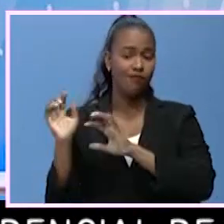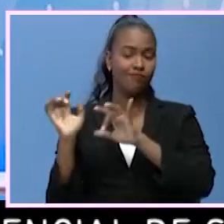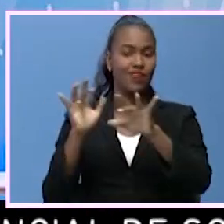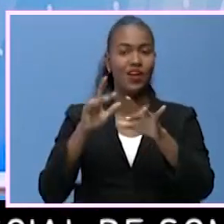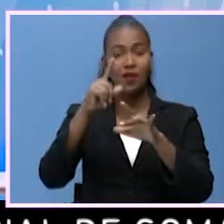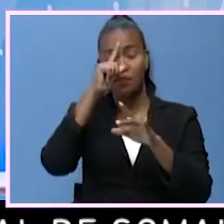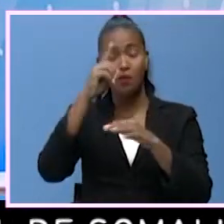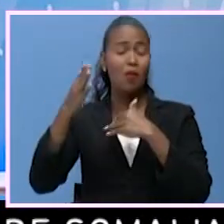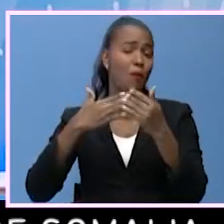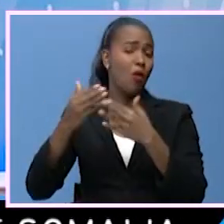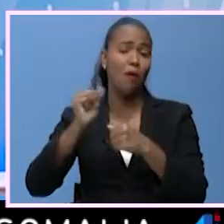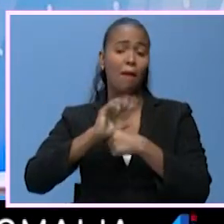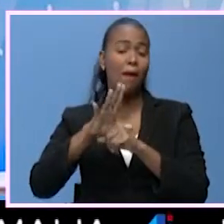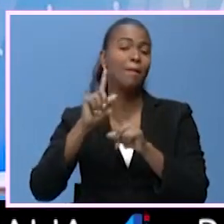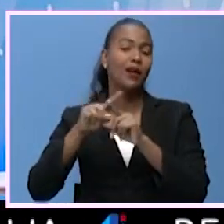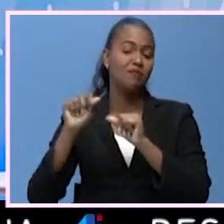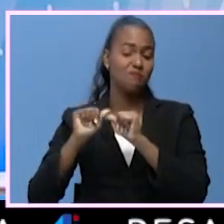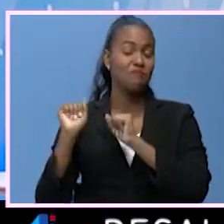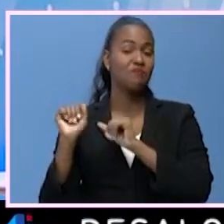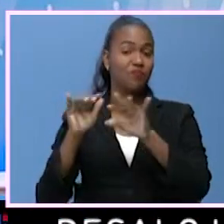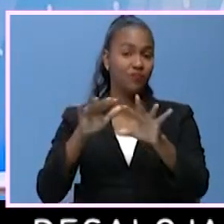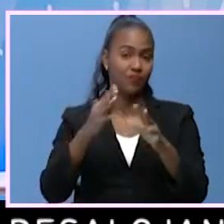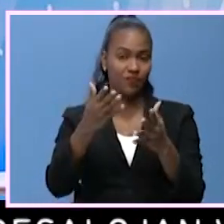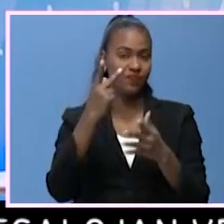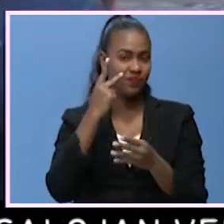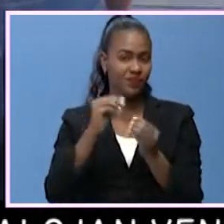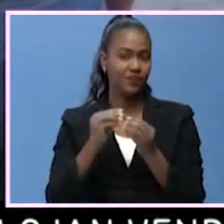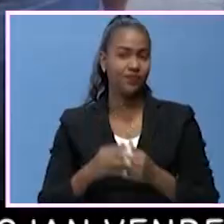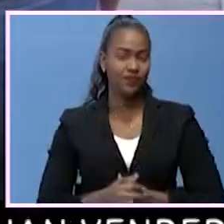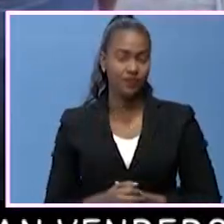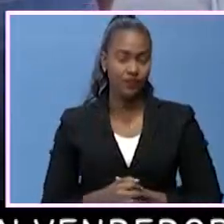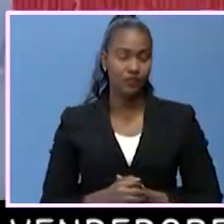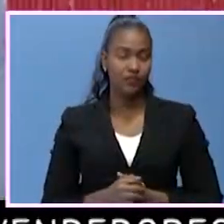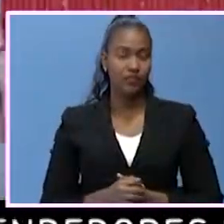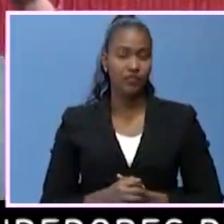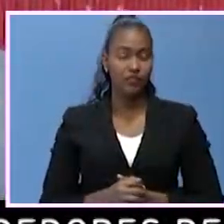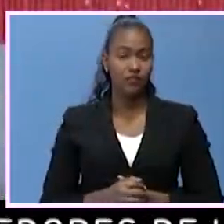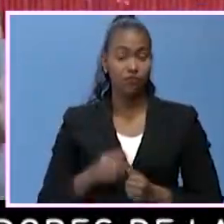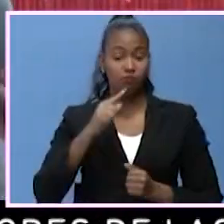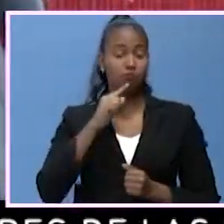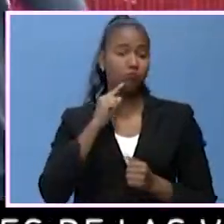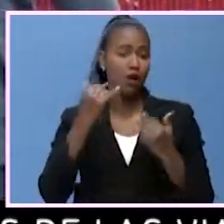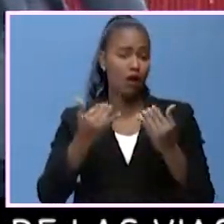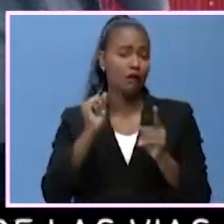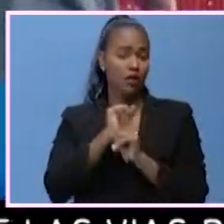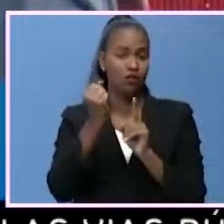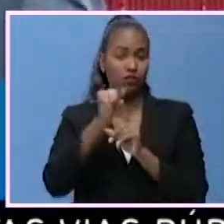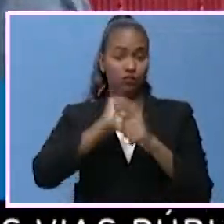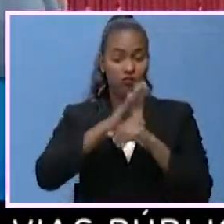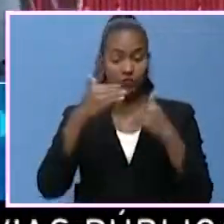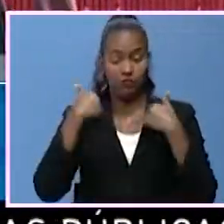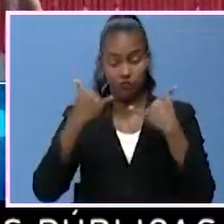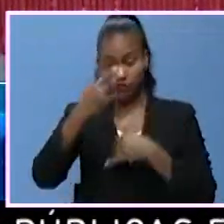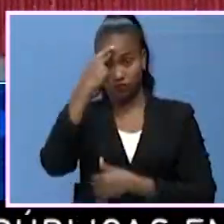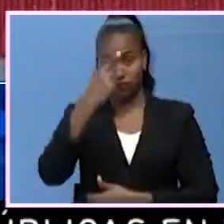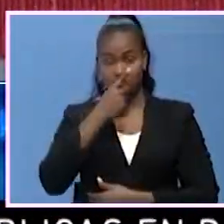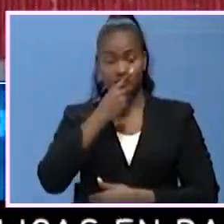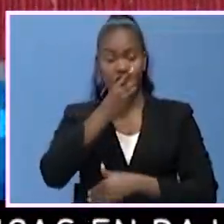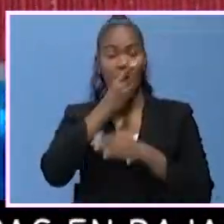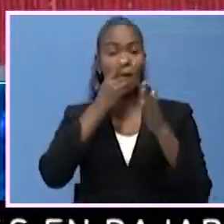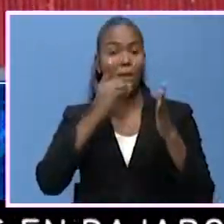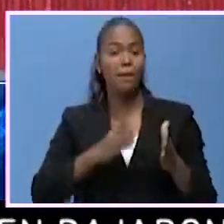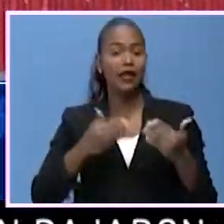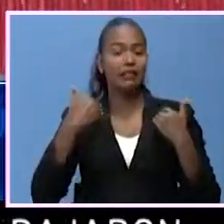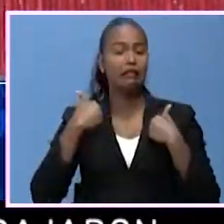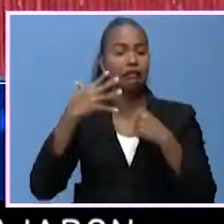la pandemia del COVID-19. Vamos a ver la historia. Pese al escenario pandémico que permanece en el país, los dominicanos no han perdido